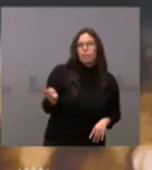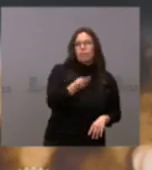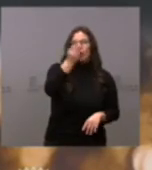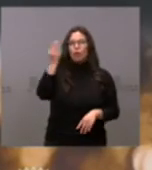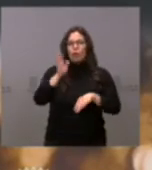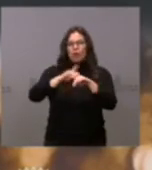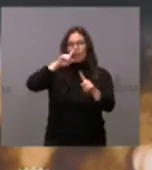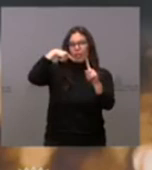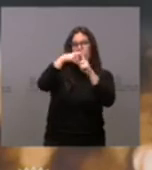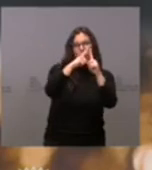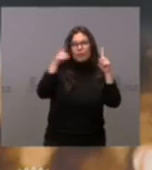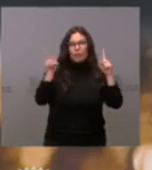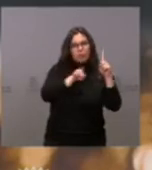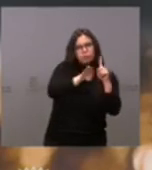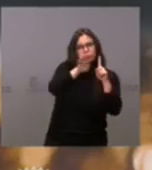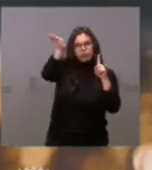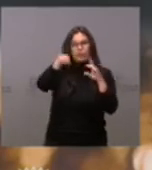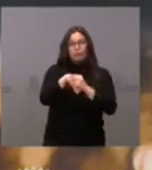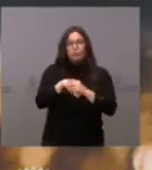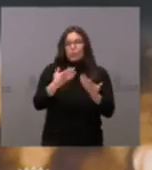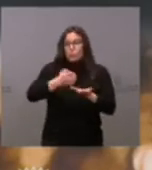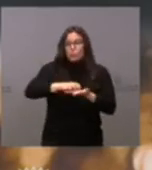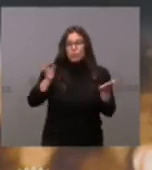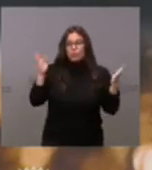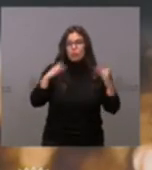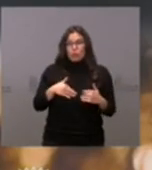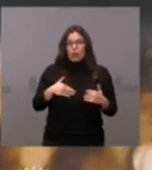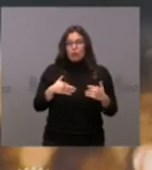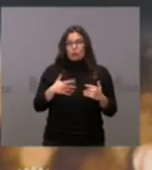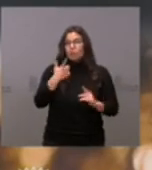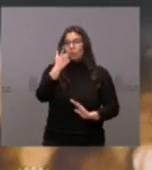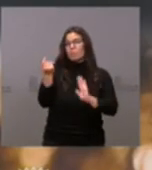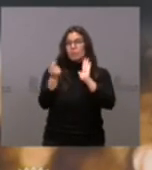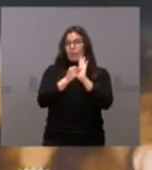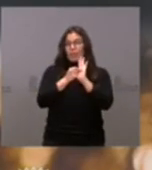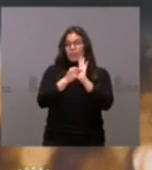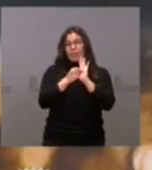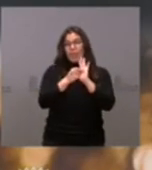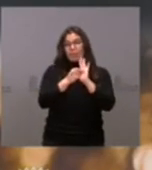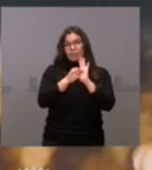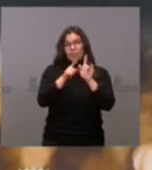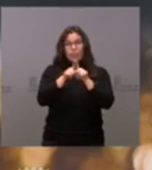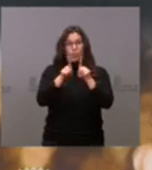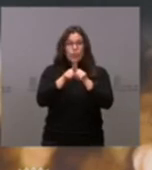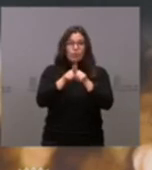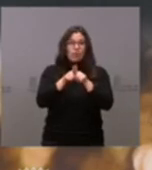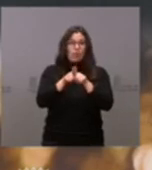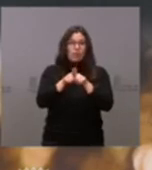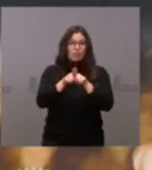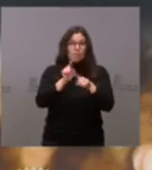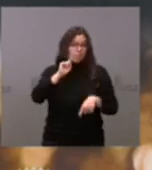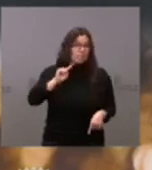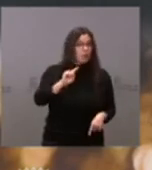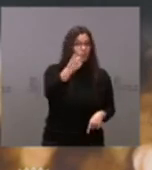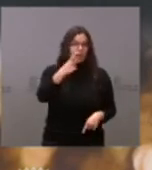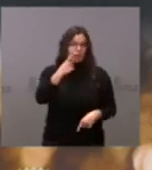2022 sin duda una de las medidas pioneras que pusimos en marcha desde la junta